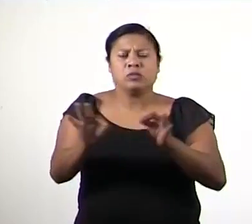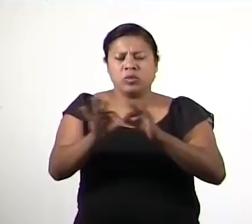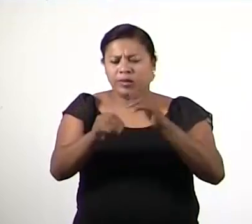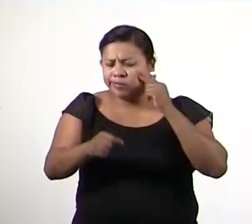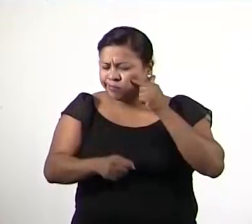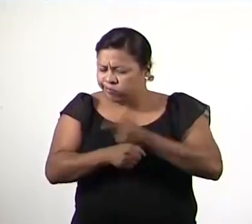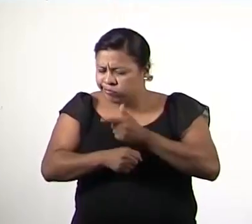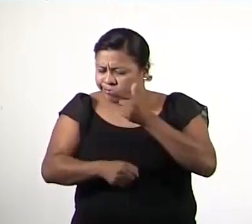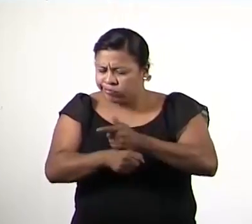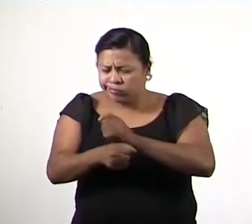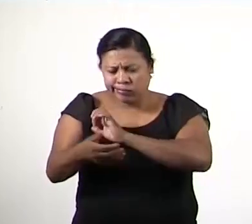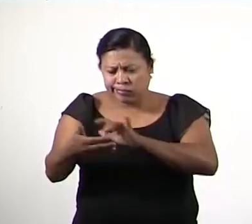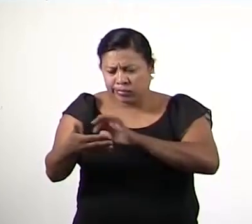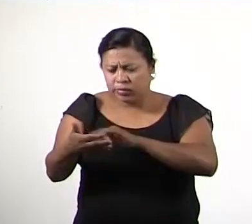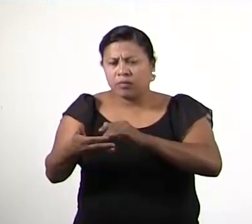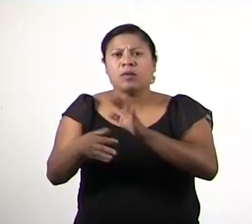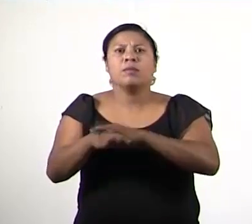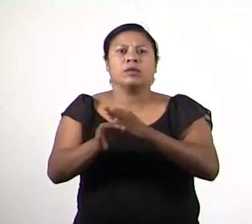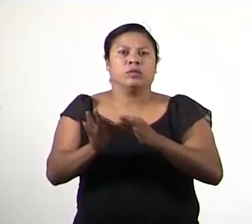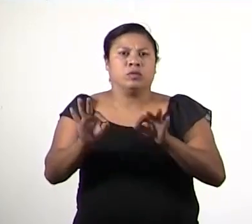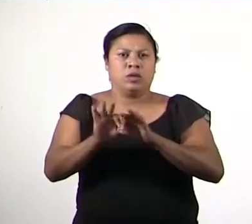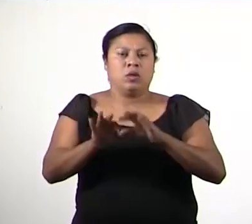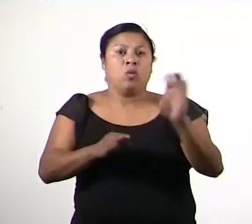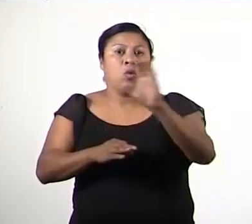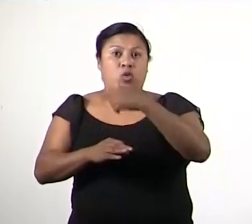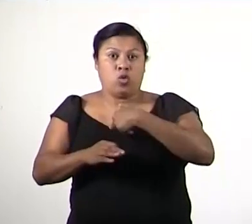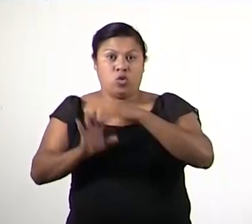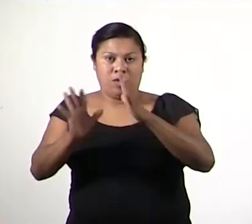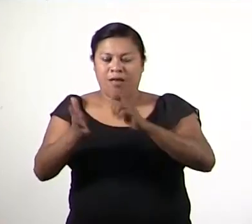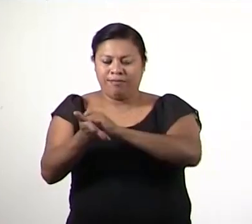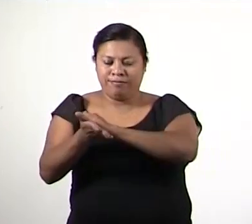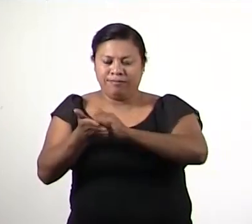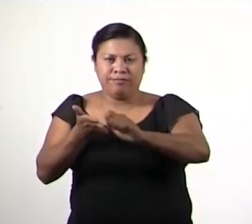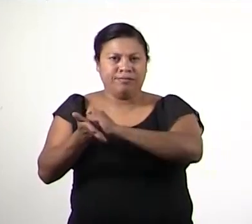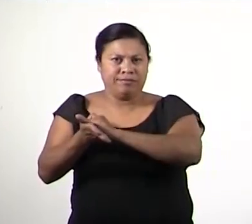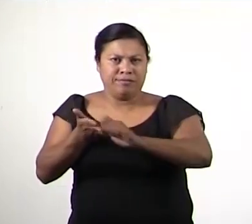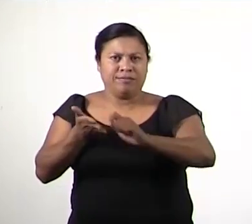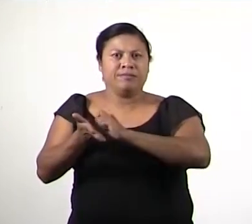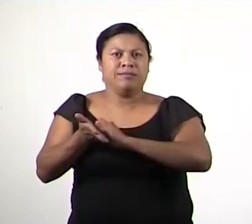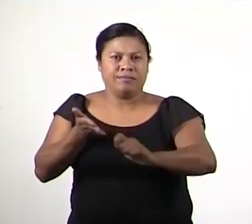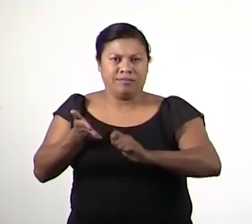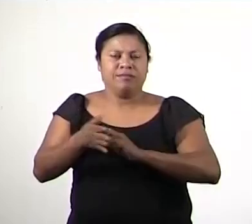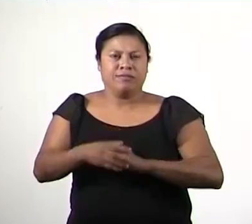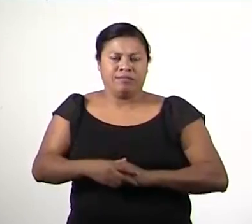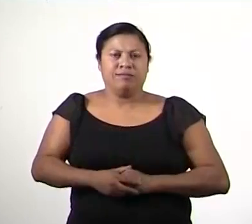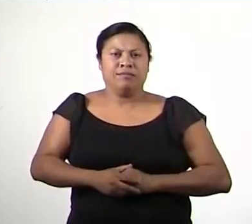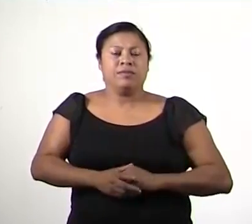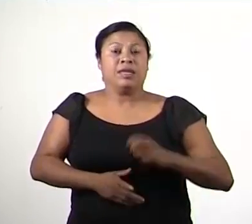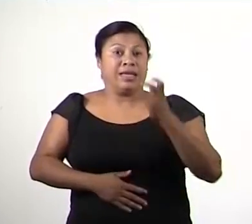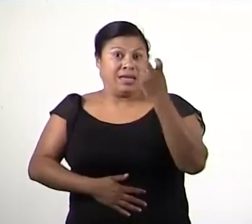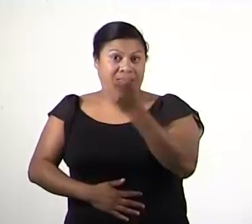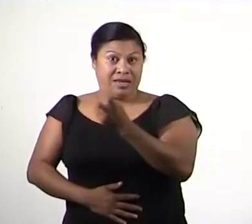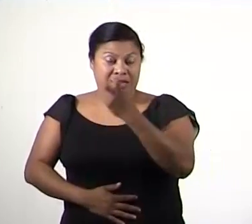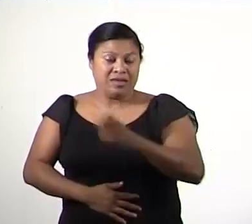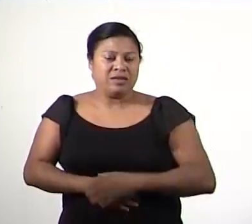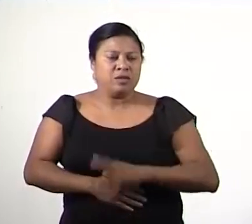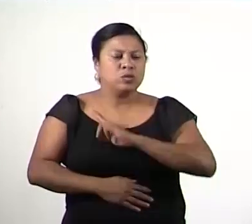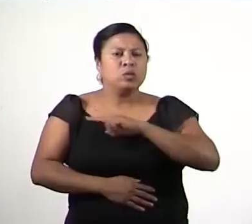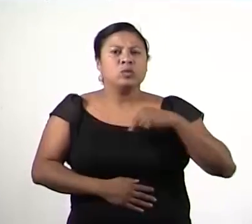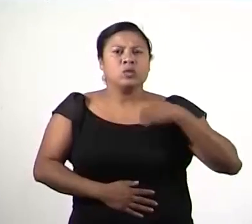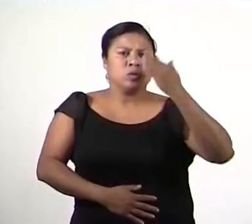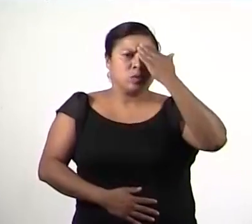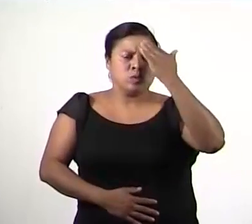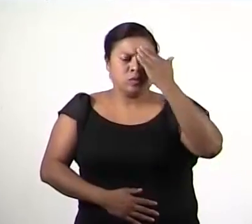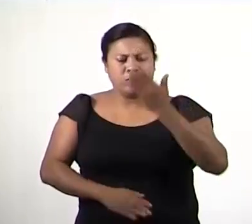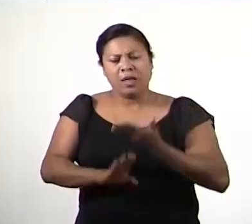texto cuando ya lo tengamos subrayado. Este tip lo conocemos desde